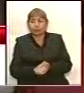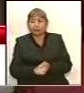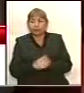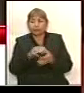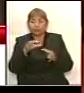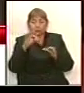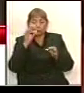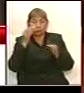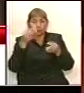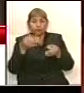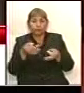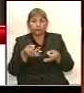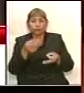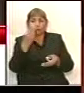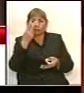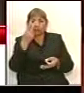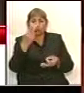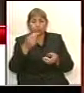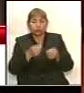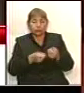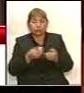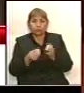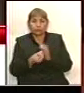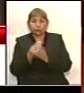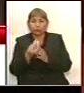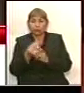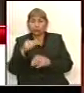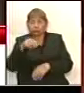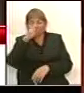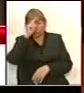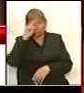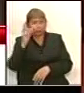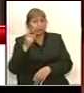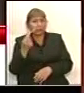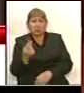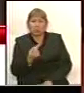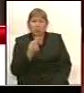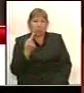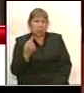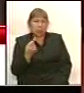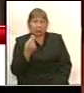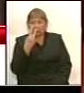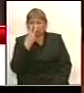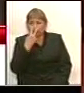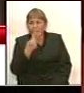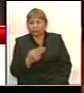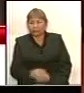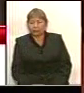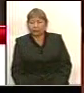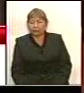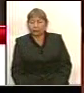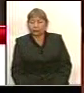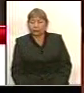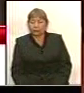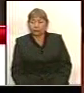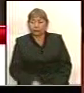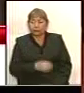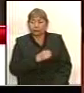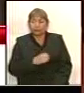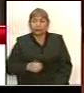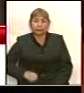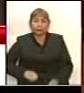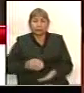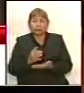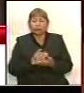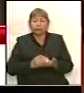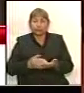elegida y legitimada por los agricultores del país. No puede ser solamente esto mirado desde una visión del Estado. Tiene que haber participación